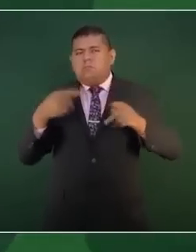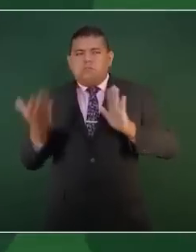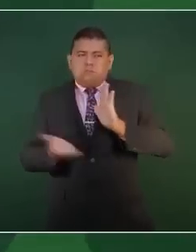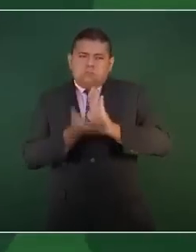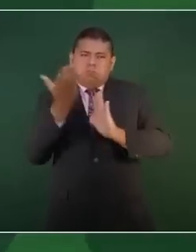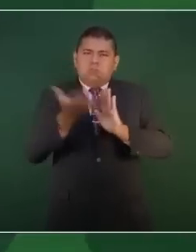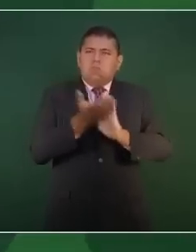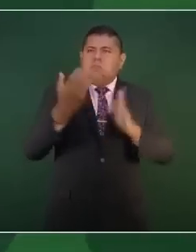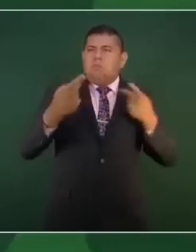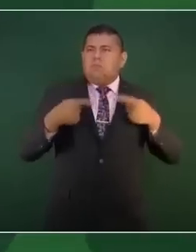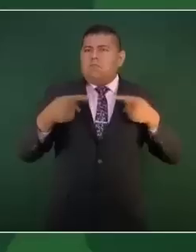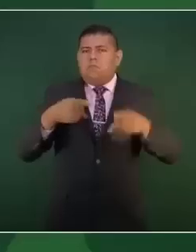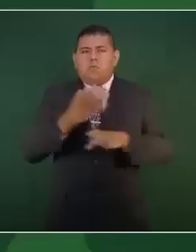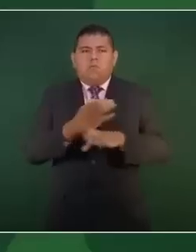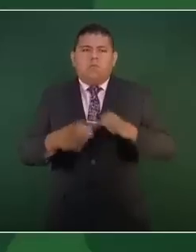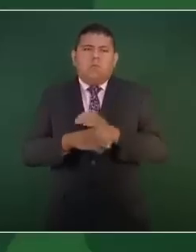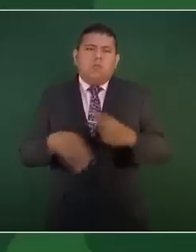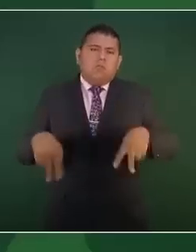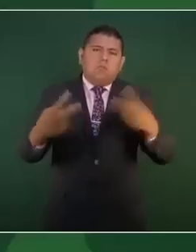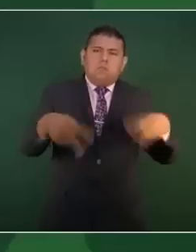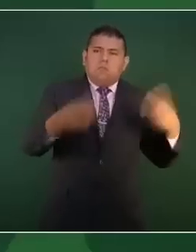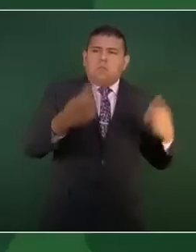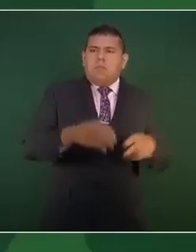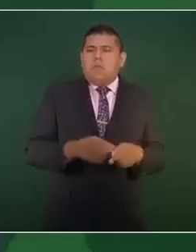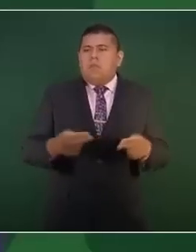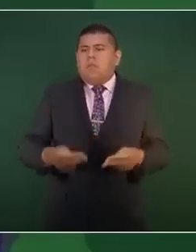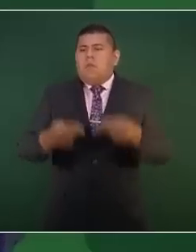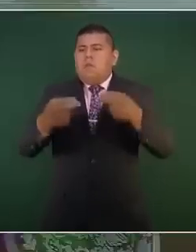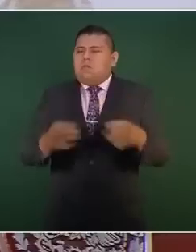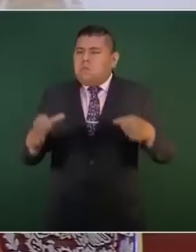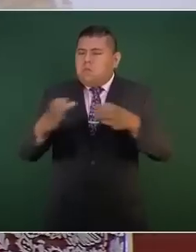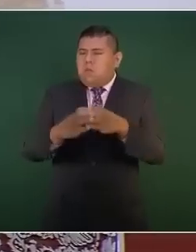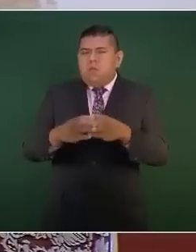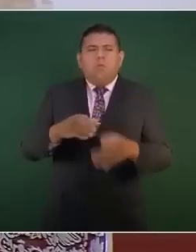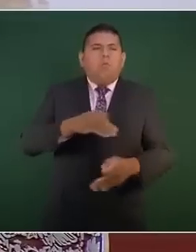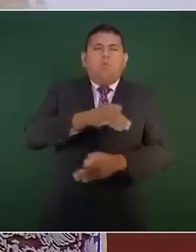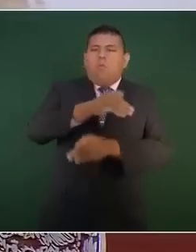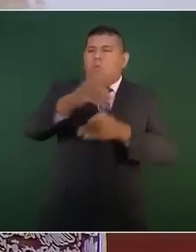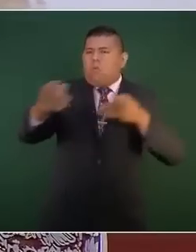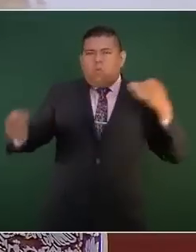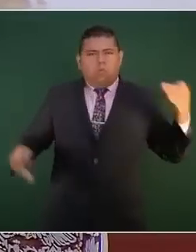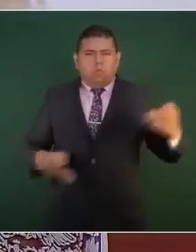comerciante, un pequeño empresario, cualquiera